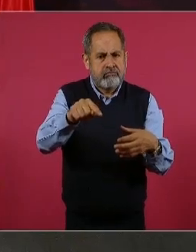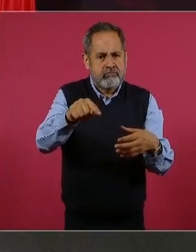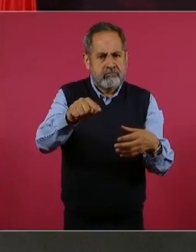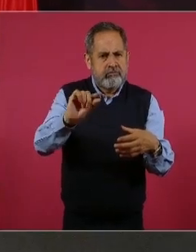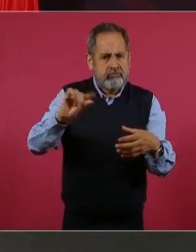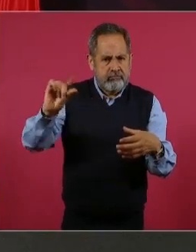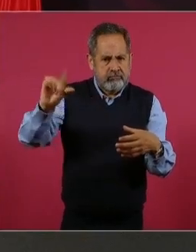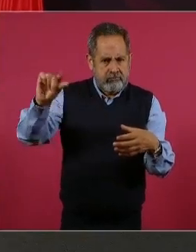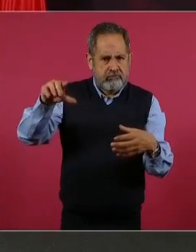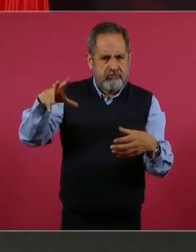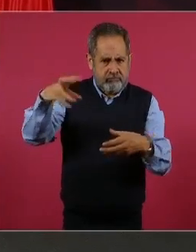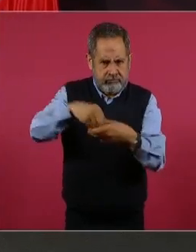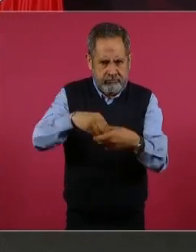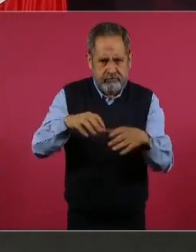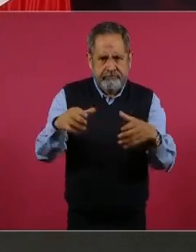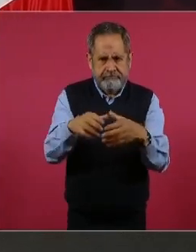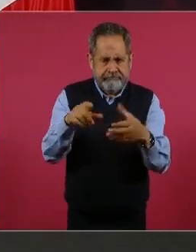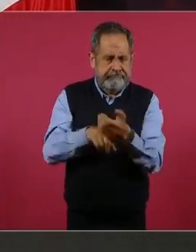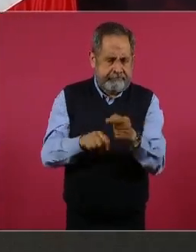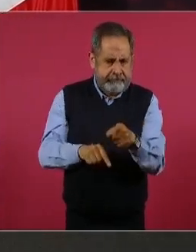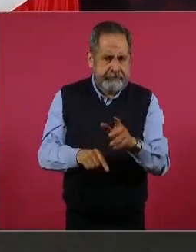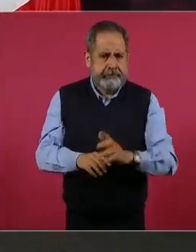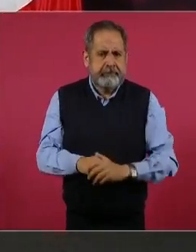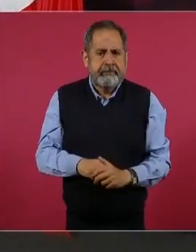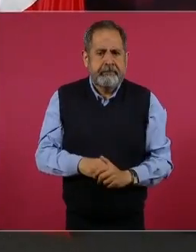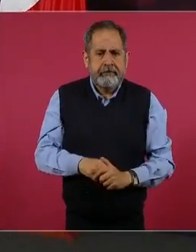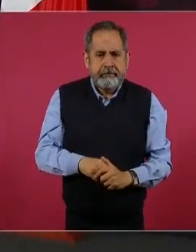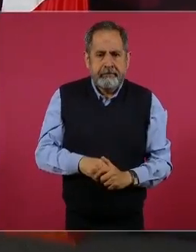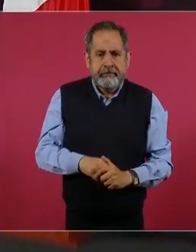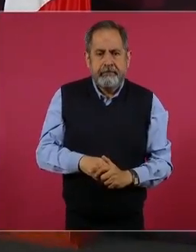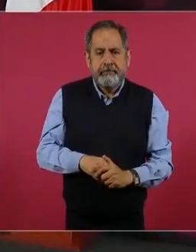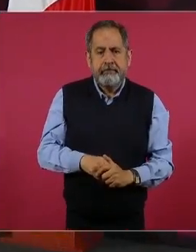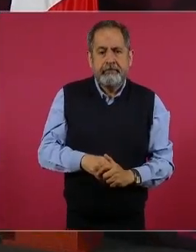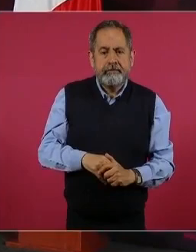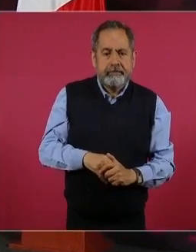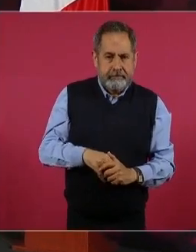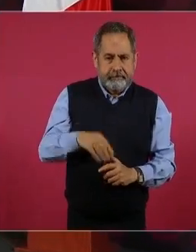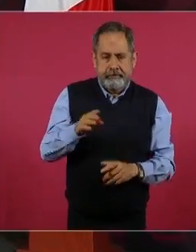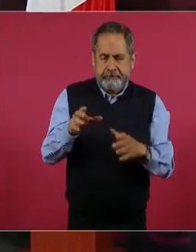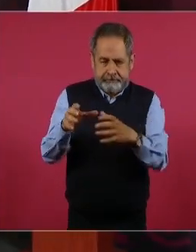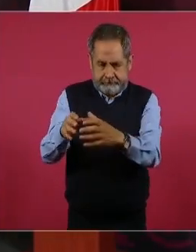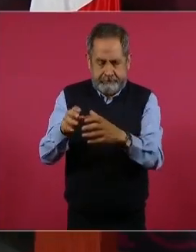las autoridades de la universidad y